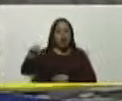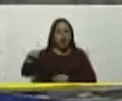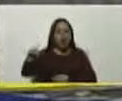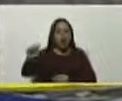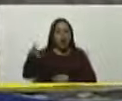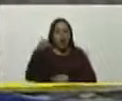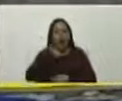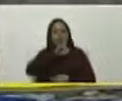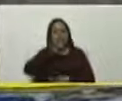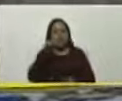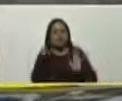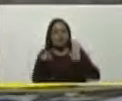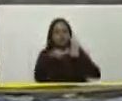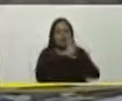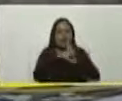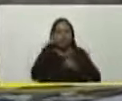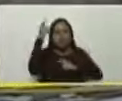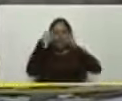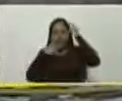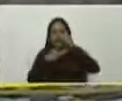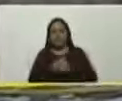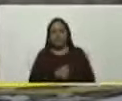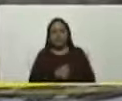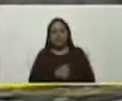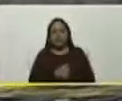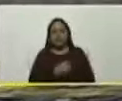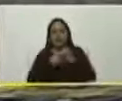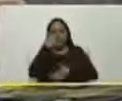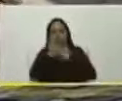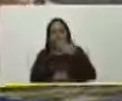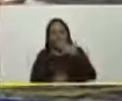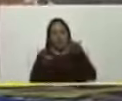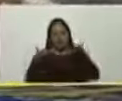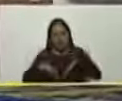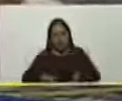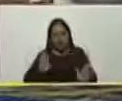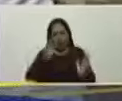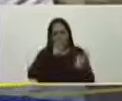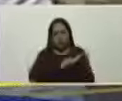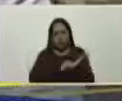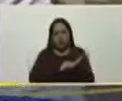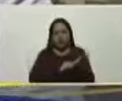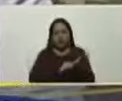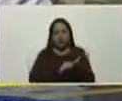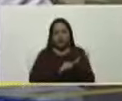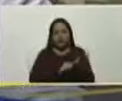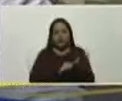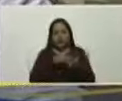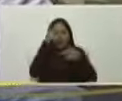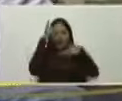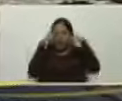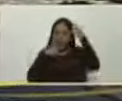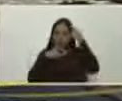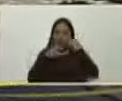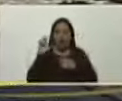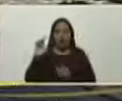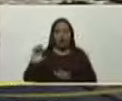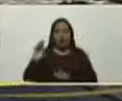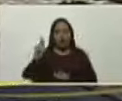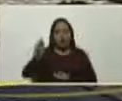Hugo Chávez. Proyecto Renacer de Cumanacoa, Hugo Chávez Frías.